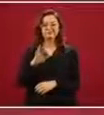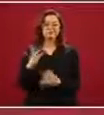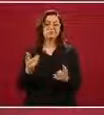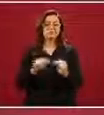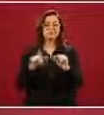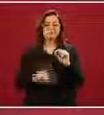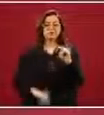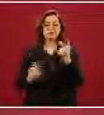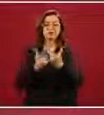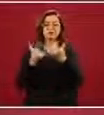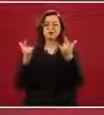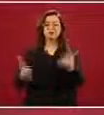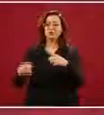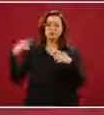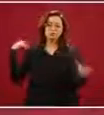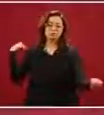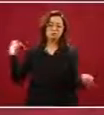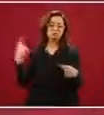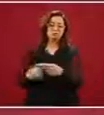historia? Todo.